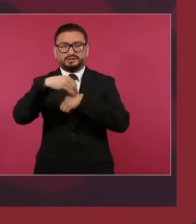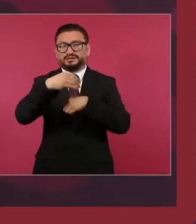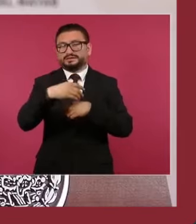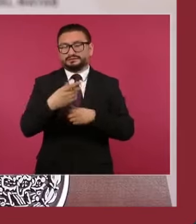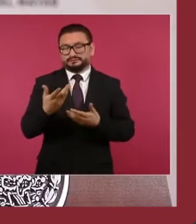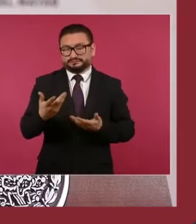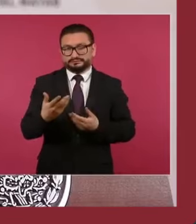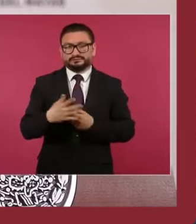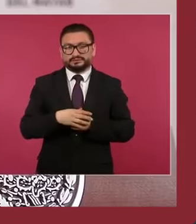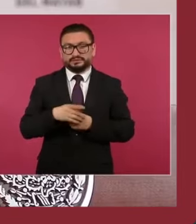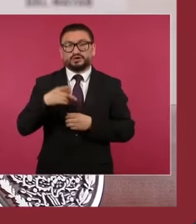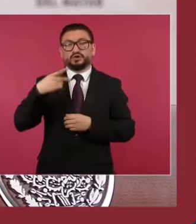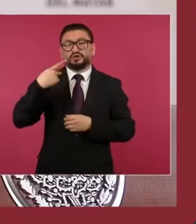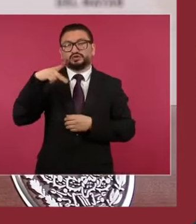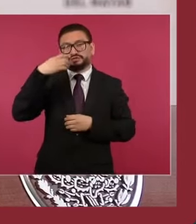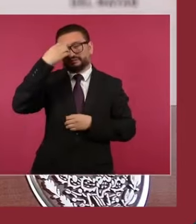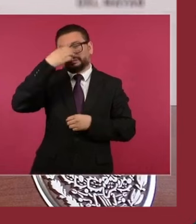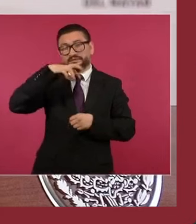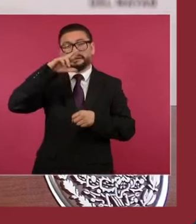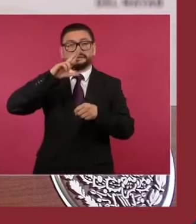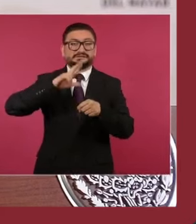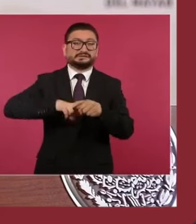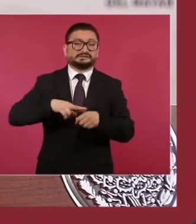muy extranjerizante